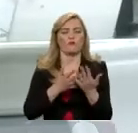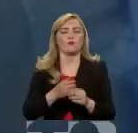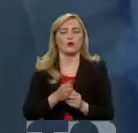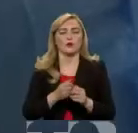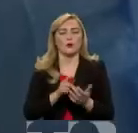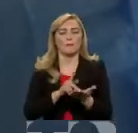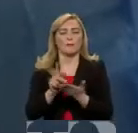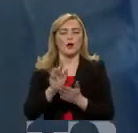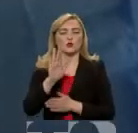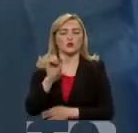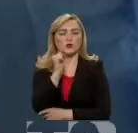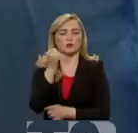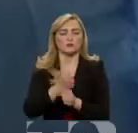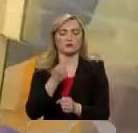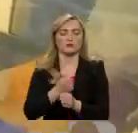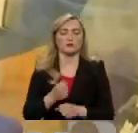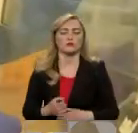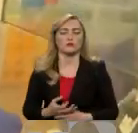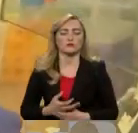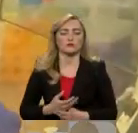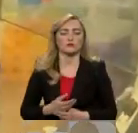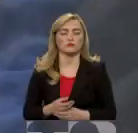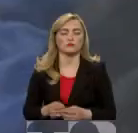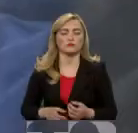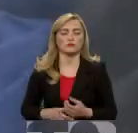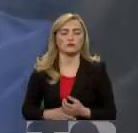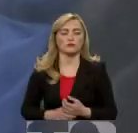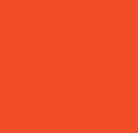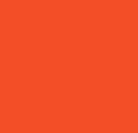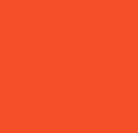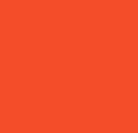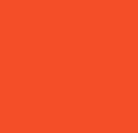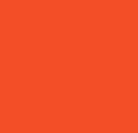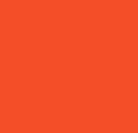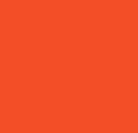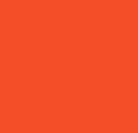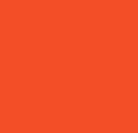que se reconozca sus derechos laborales. Helen Quiñones, 24 horas.